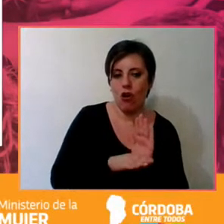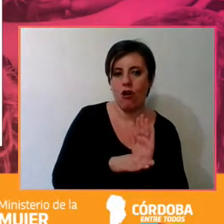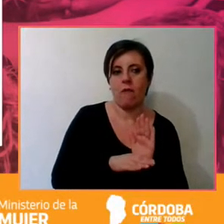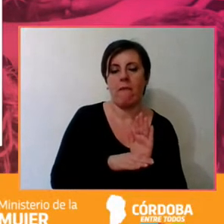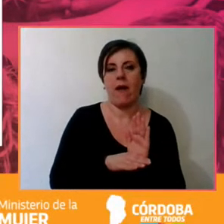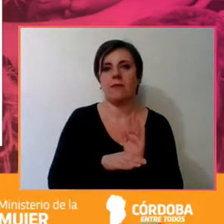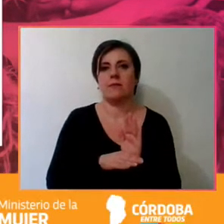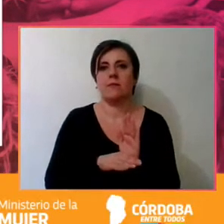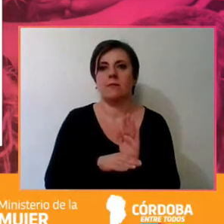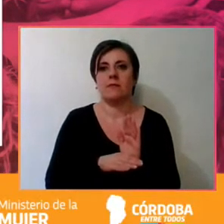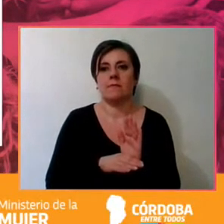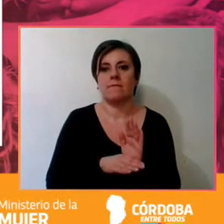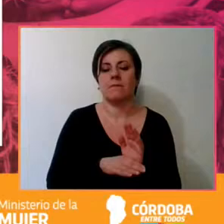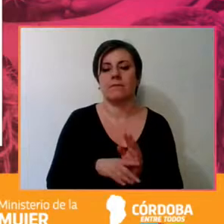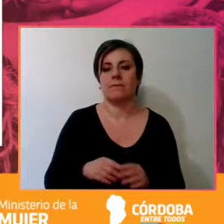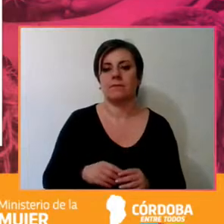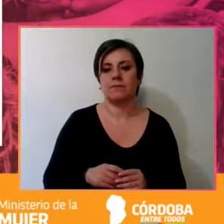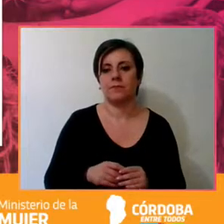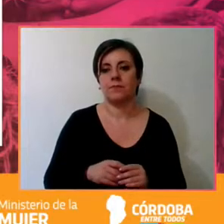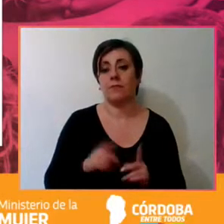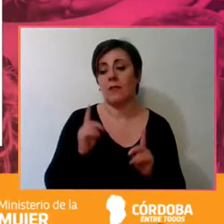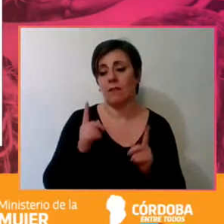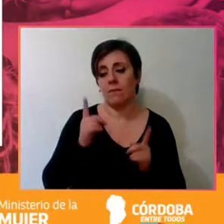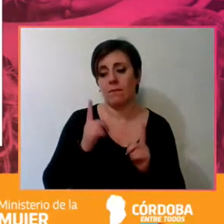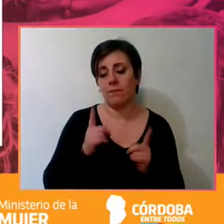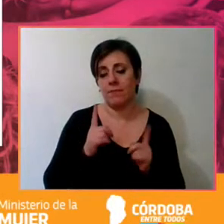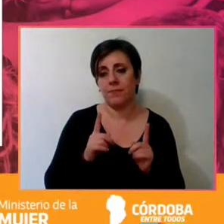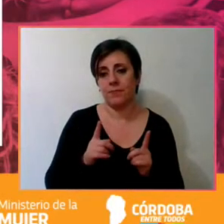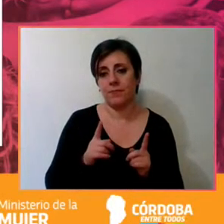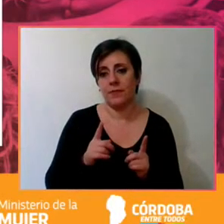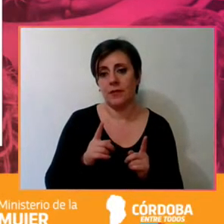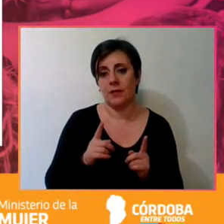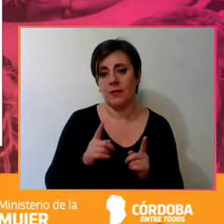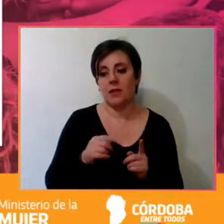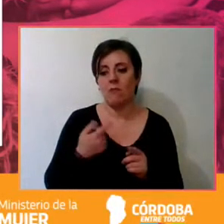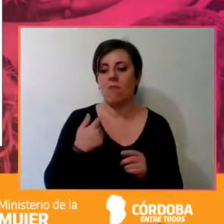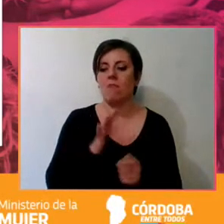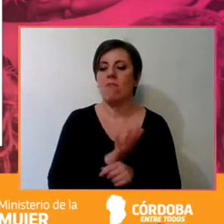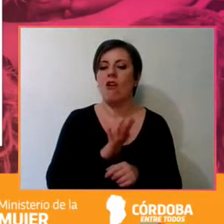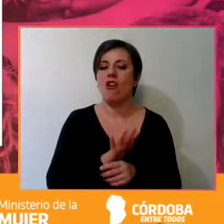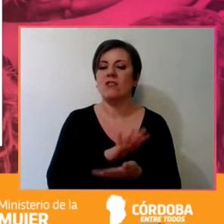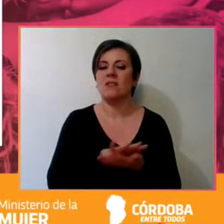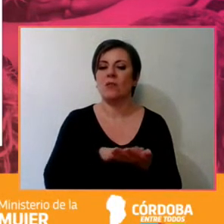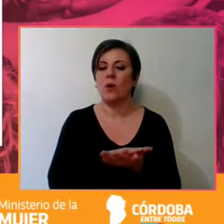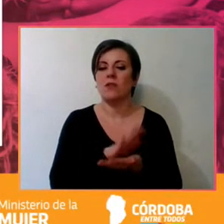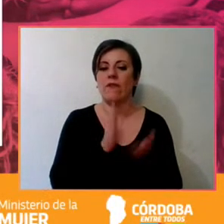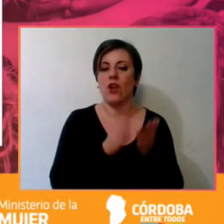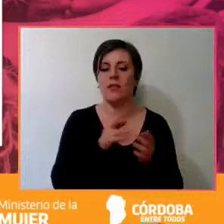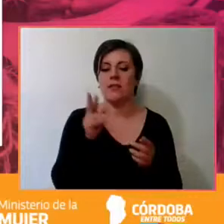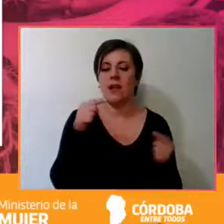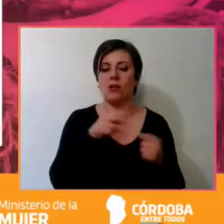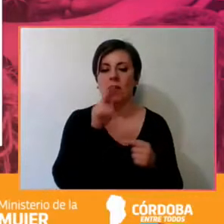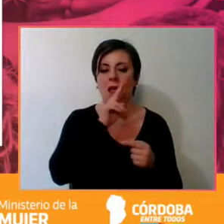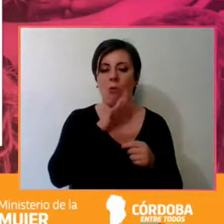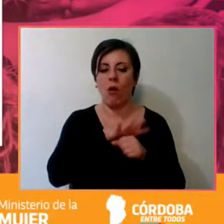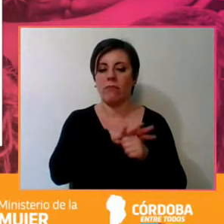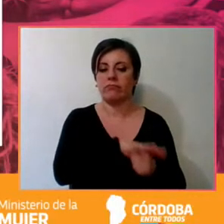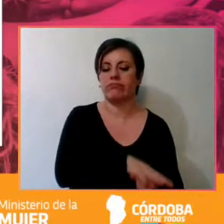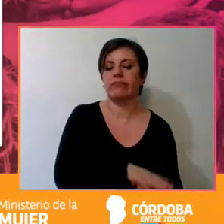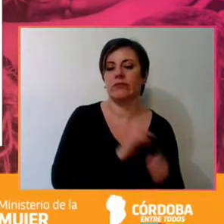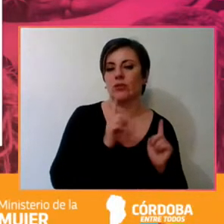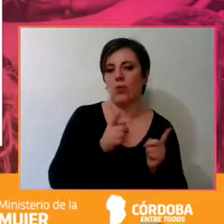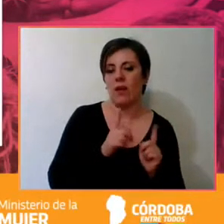armonizar legislación, sigue todavía viéndose y subestimándose la situación de violencia contra las mujeres. Y por lo